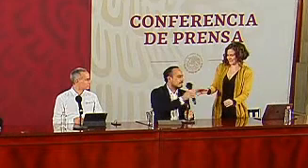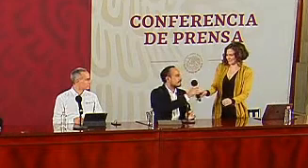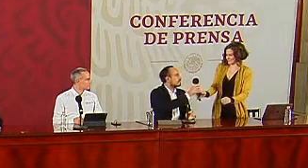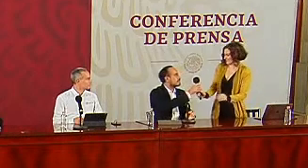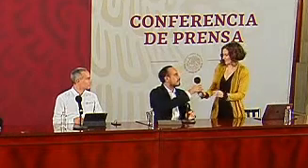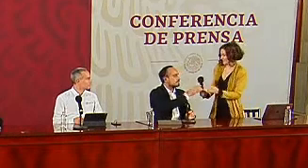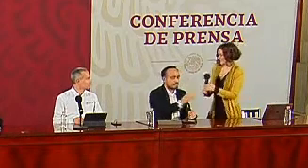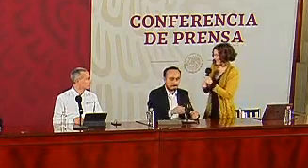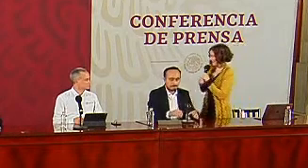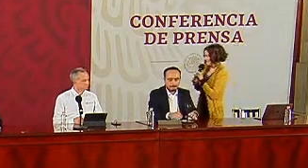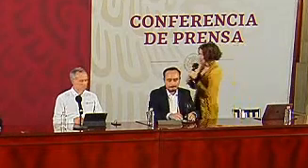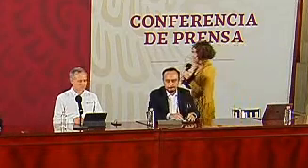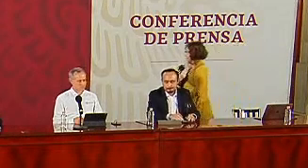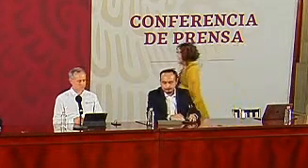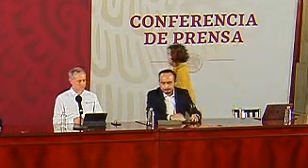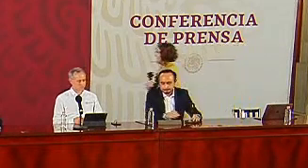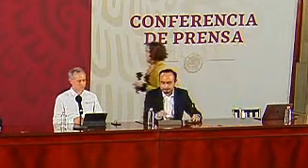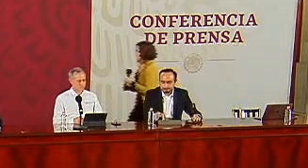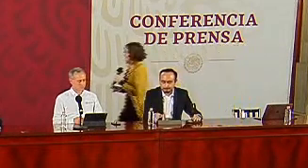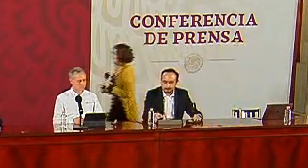Gracias. Gracias.